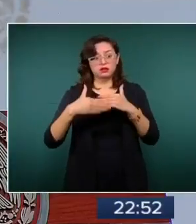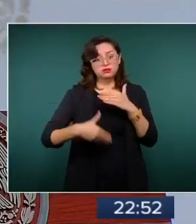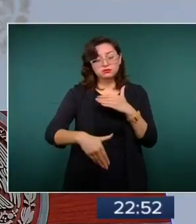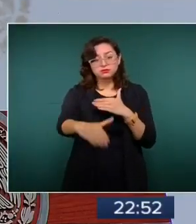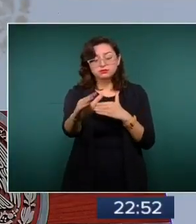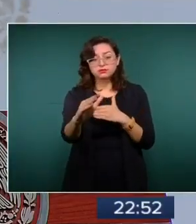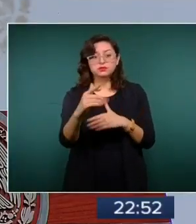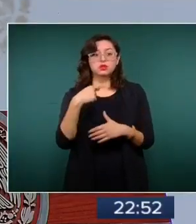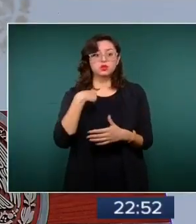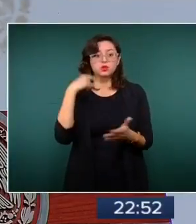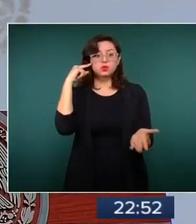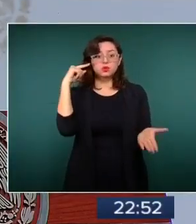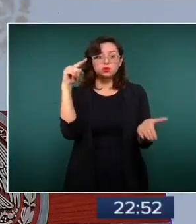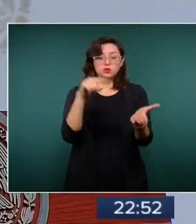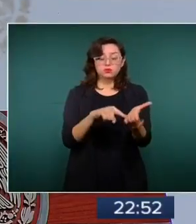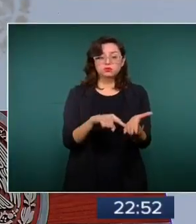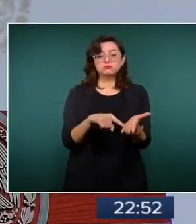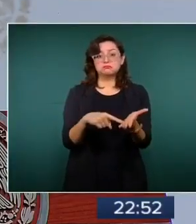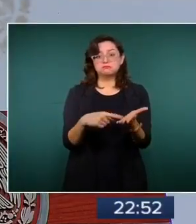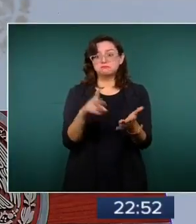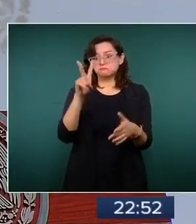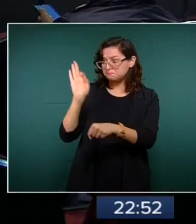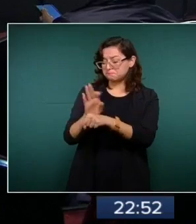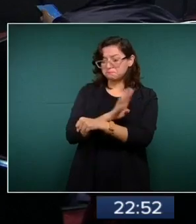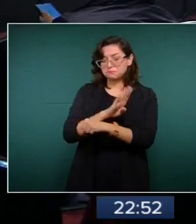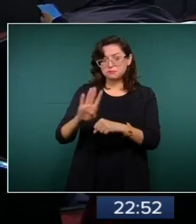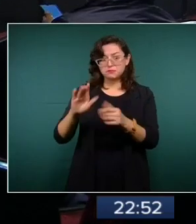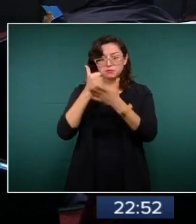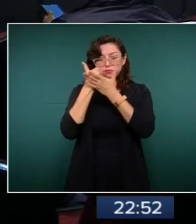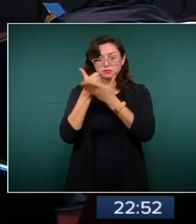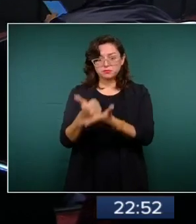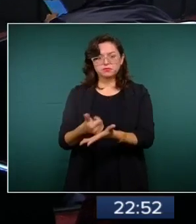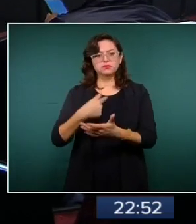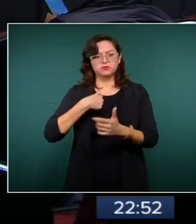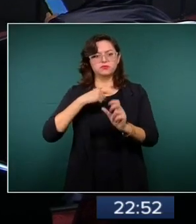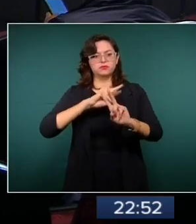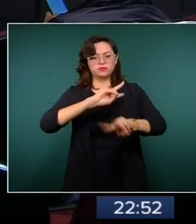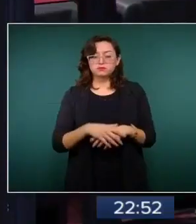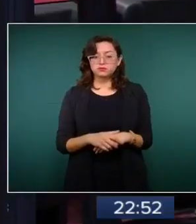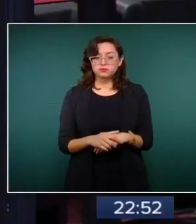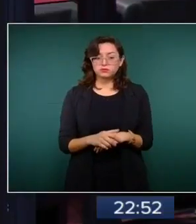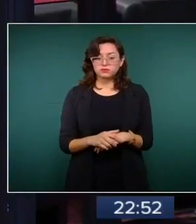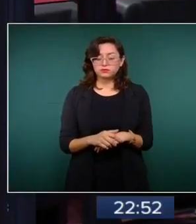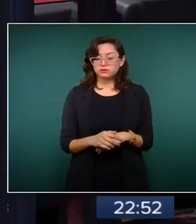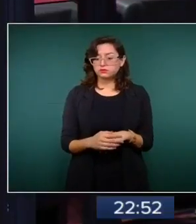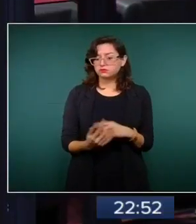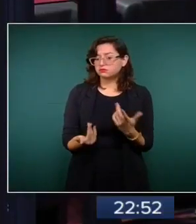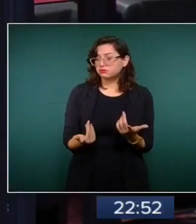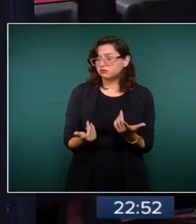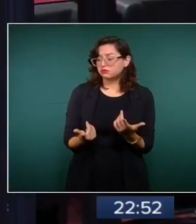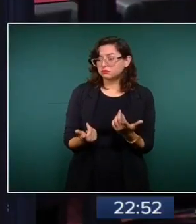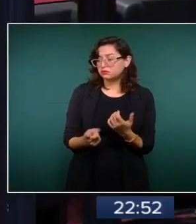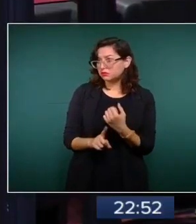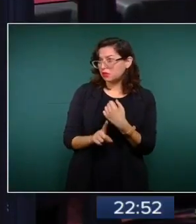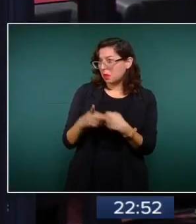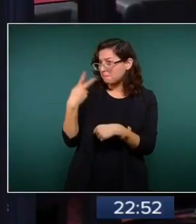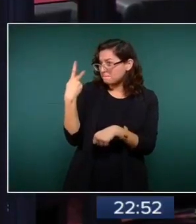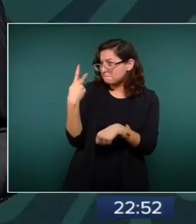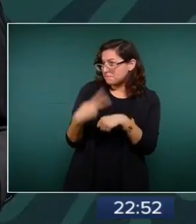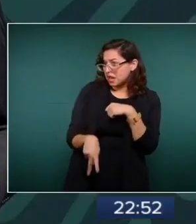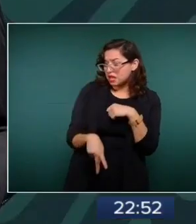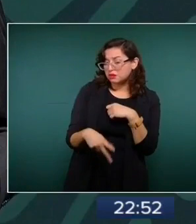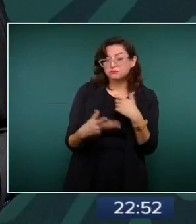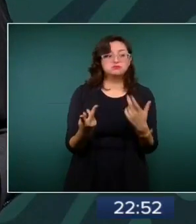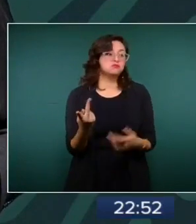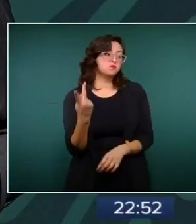que esto es de ayuda para méxico y por eso voy a riesgo la política es como